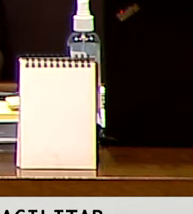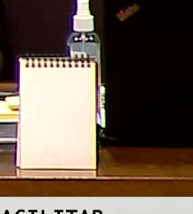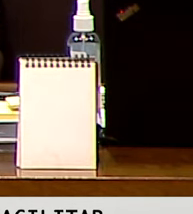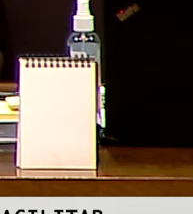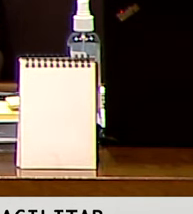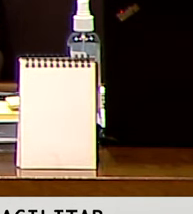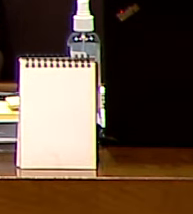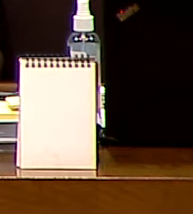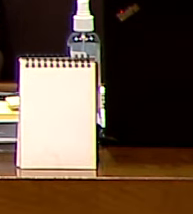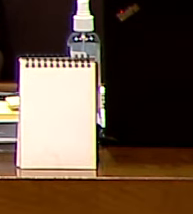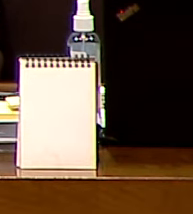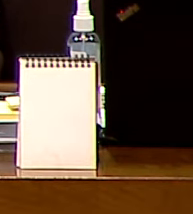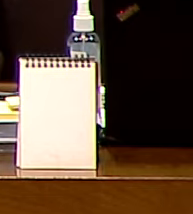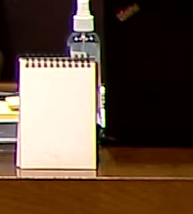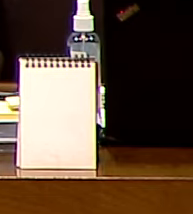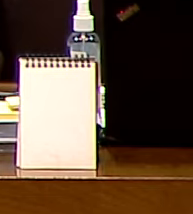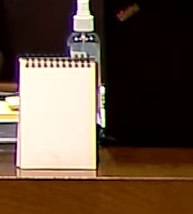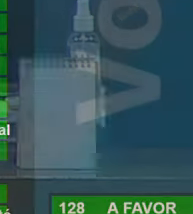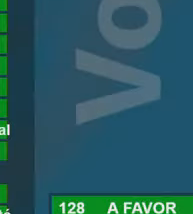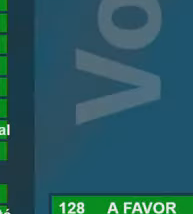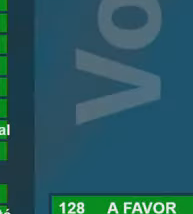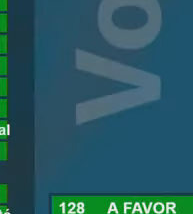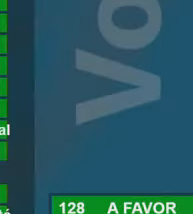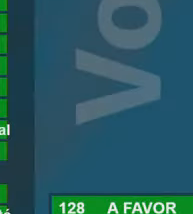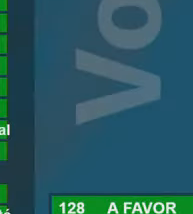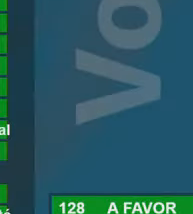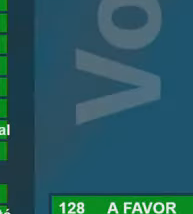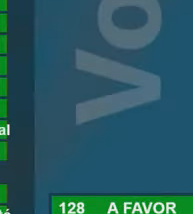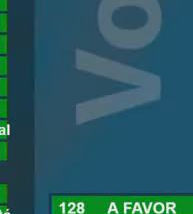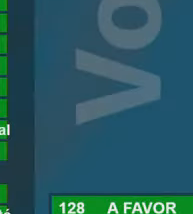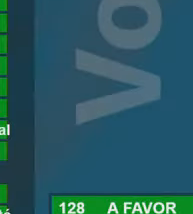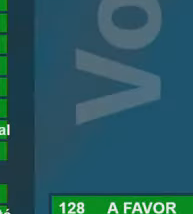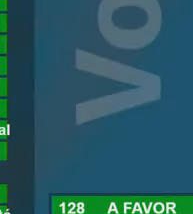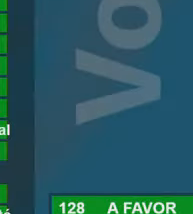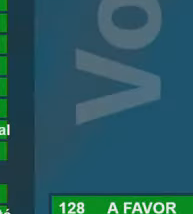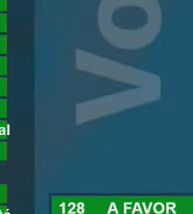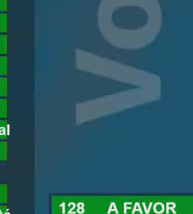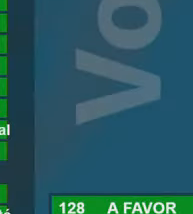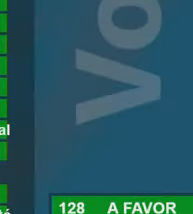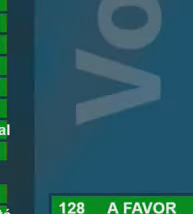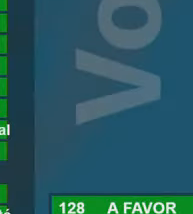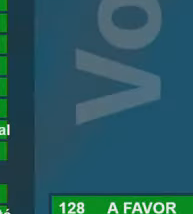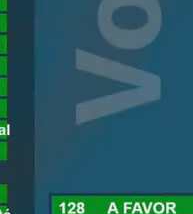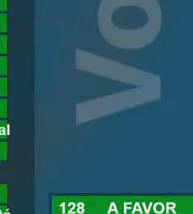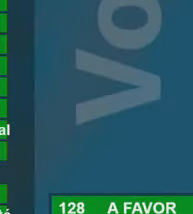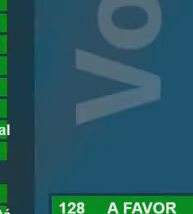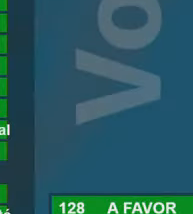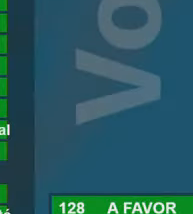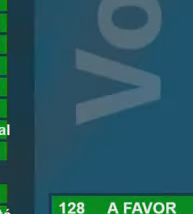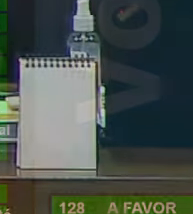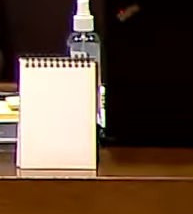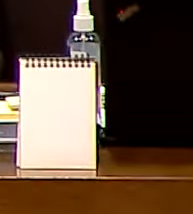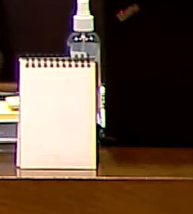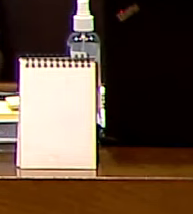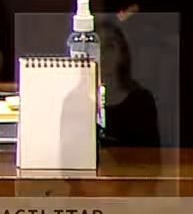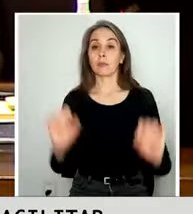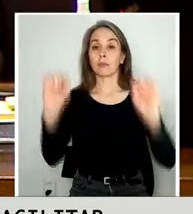resultado de la votación por la afirmativa 128 votos aprobado